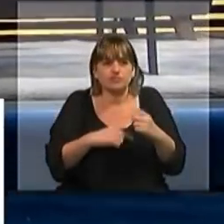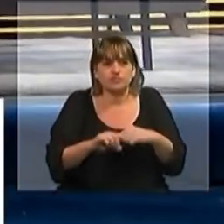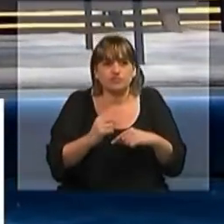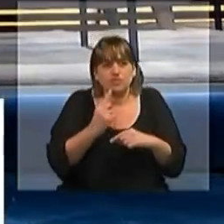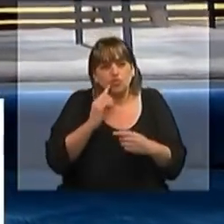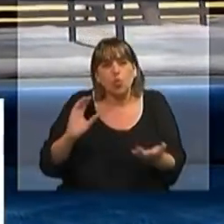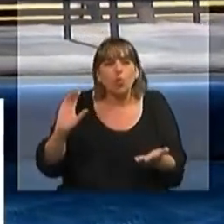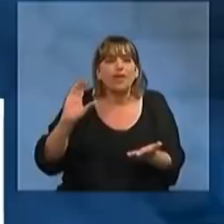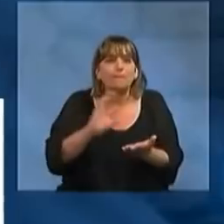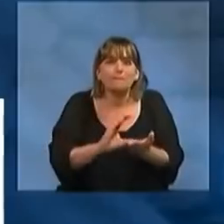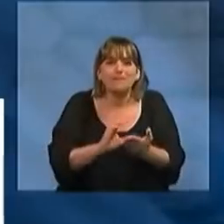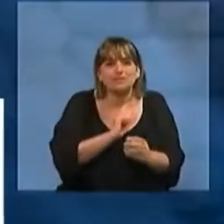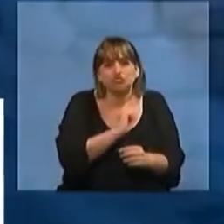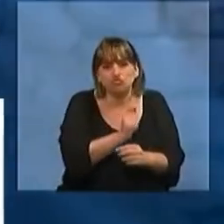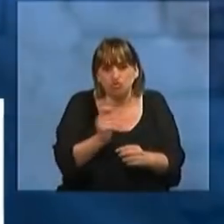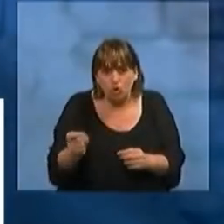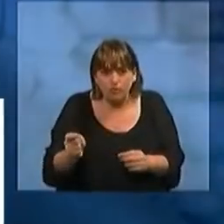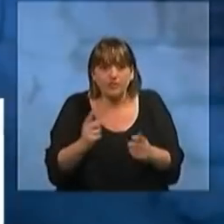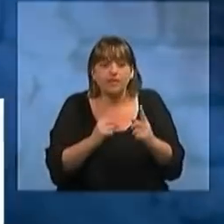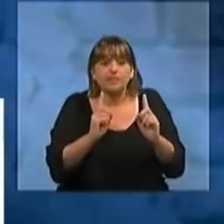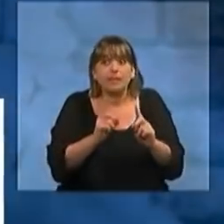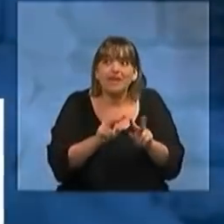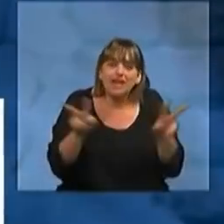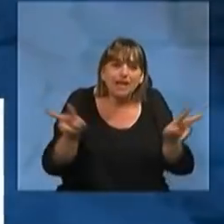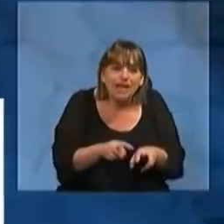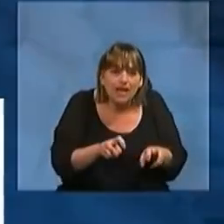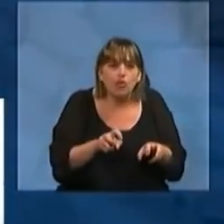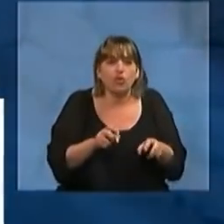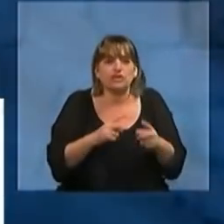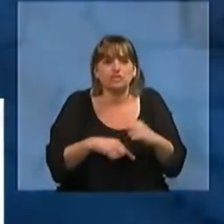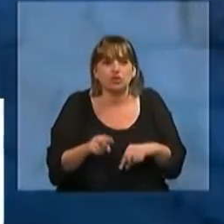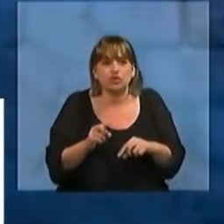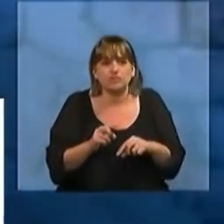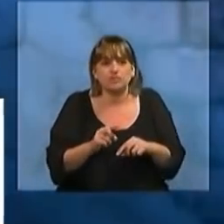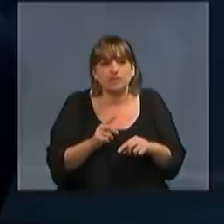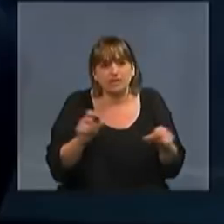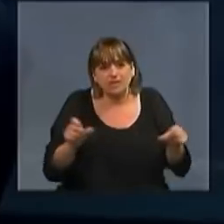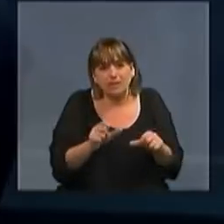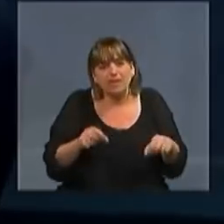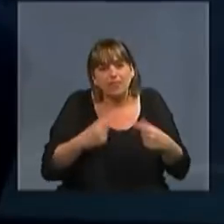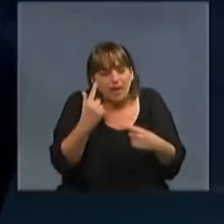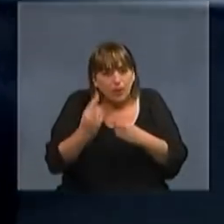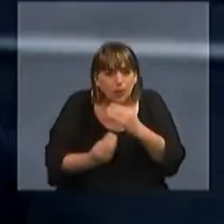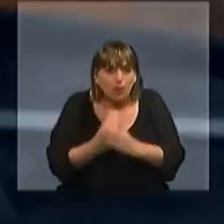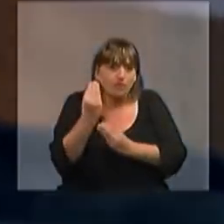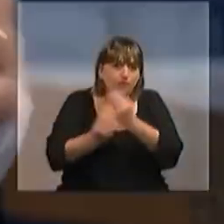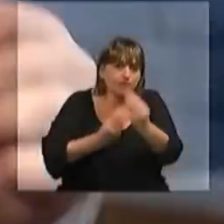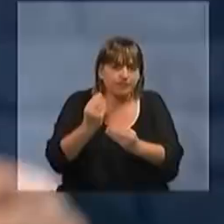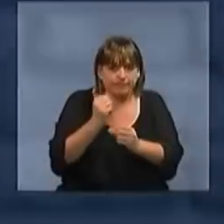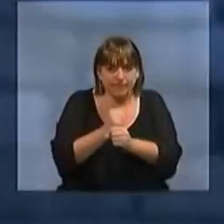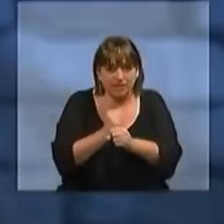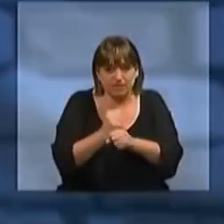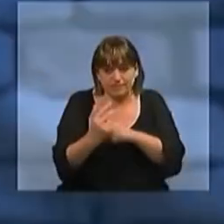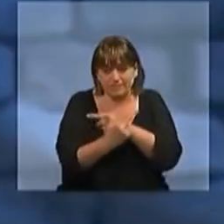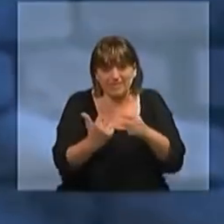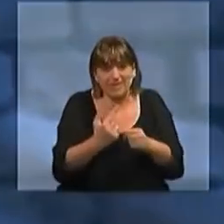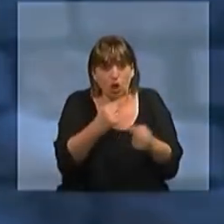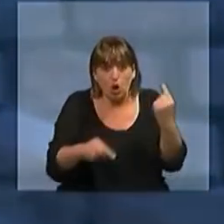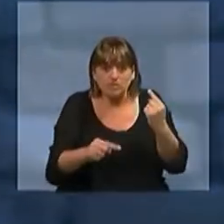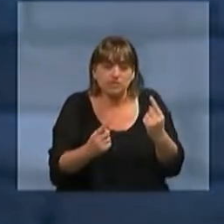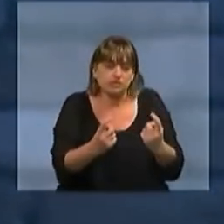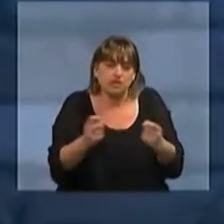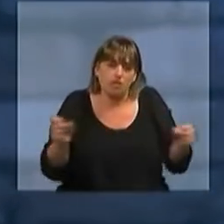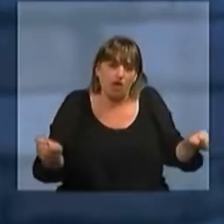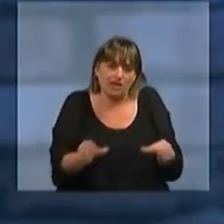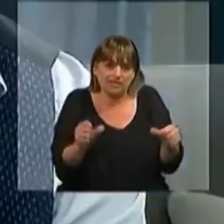La inversión, la recaudación y la generación de trabajo. Bien. Esos son los tres elementos que tenemos que